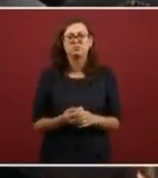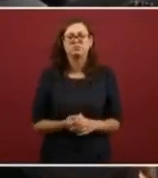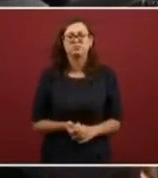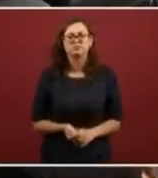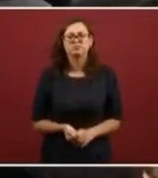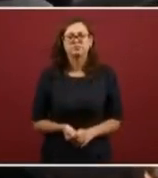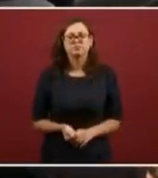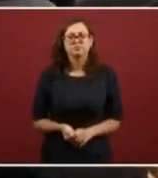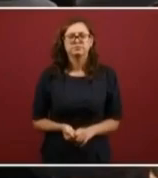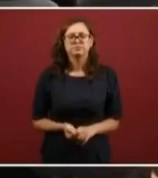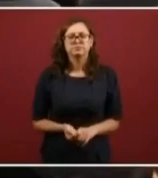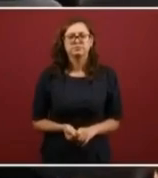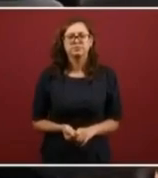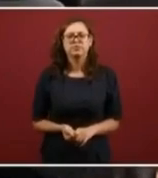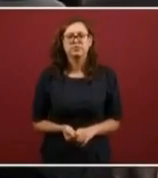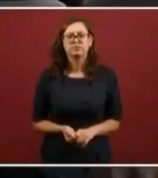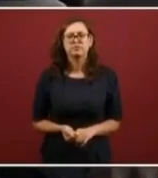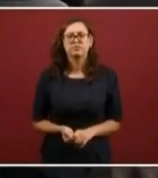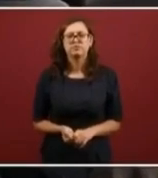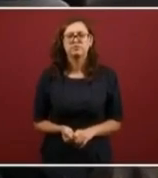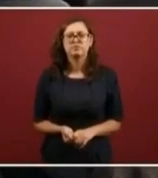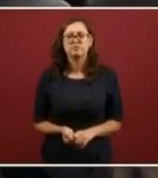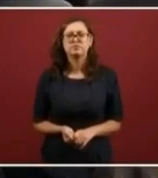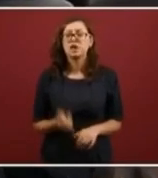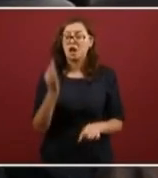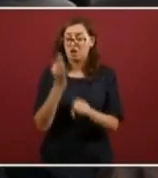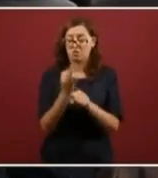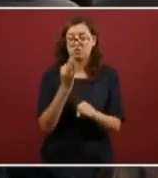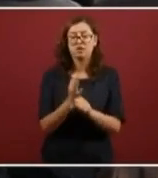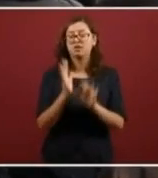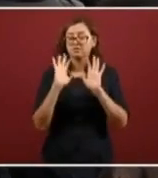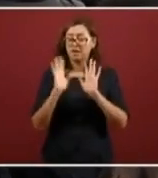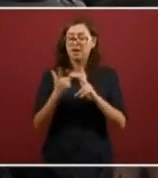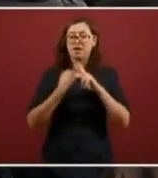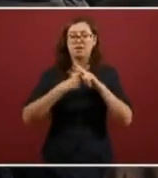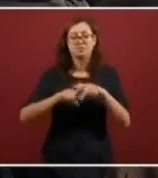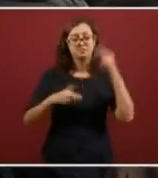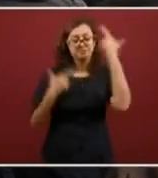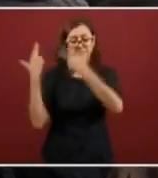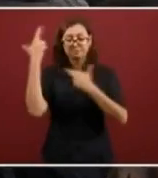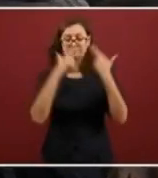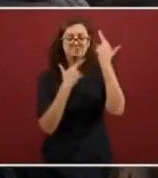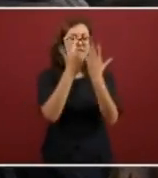Estamos en el proceso precisamente de depurar los padrones. Hemos sustentado parte de